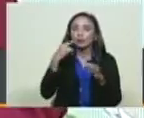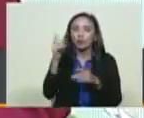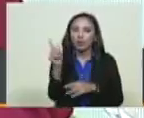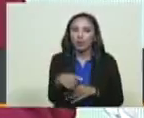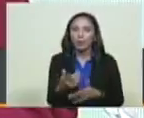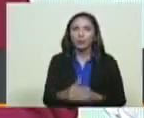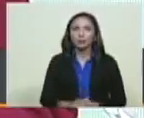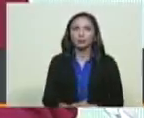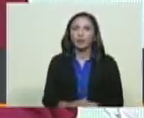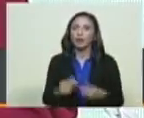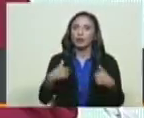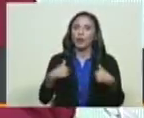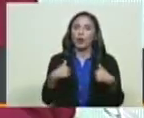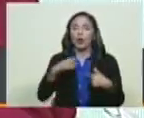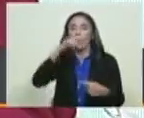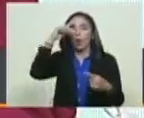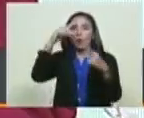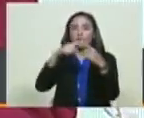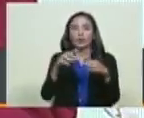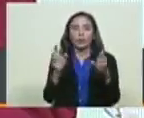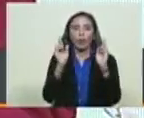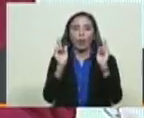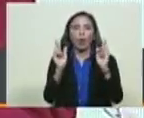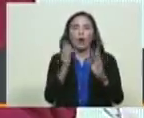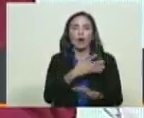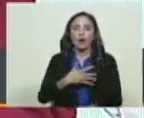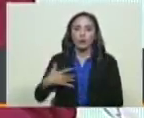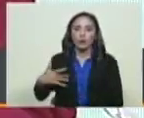estoy ansiando ansiando